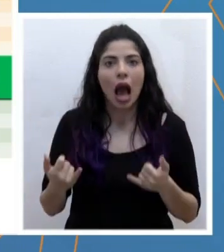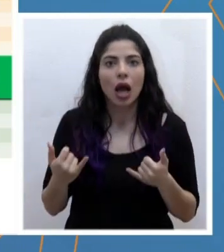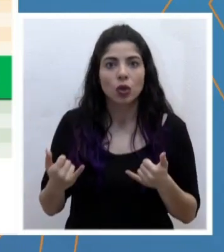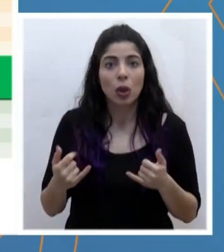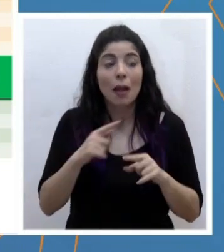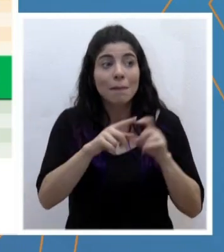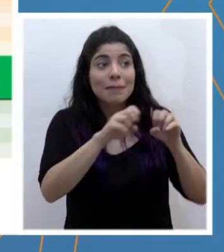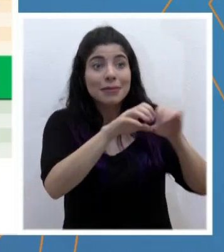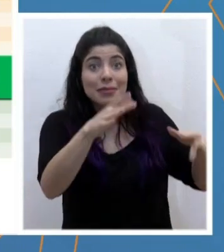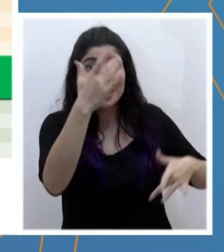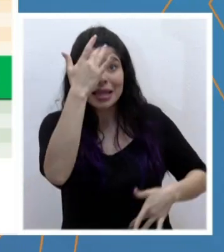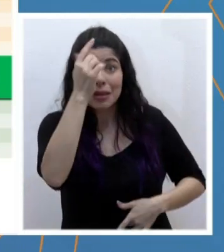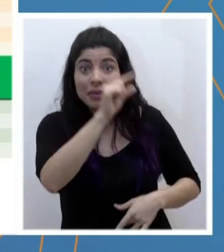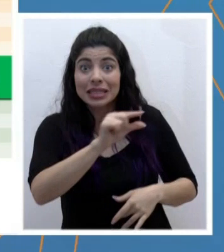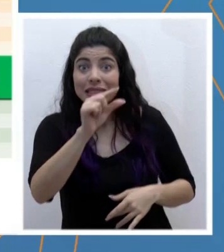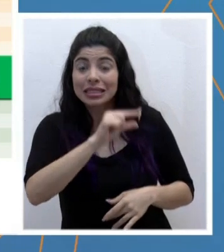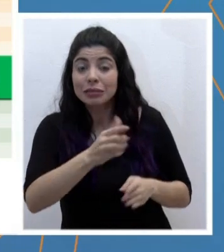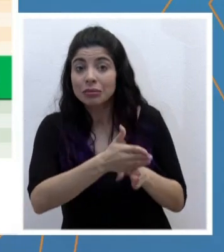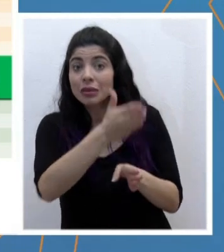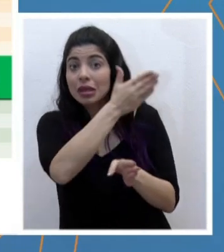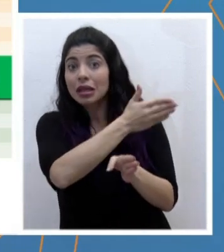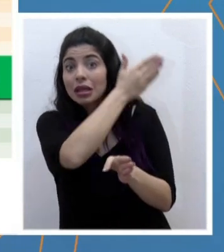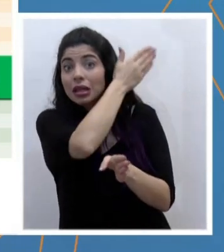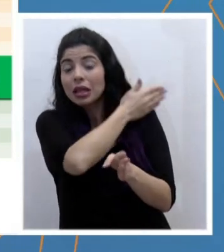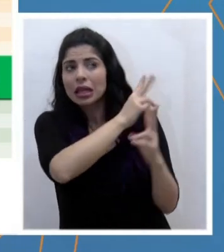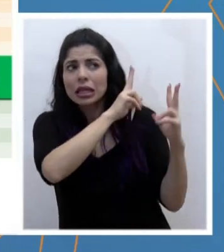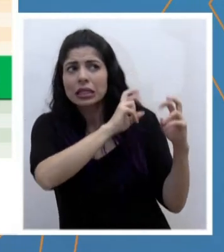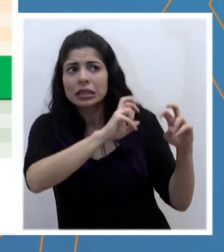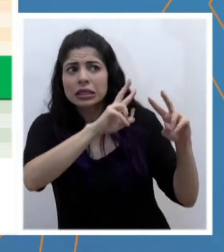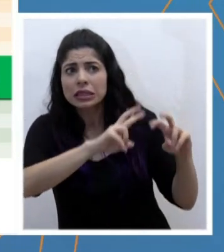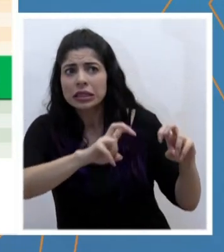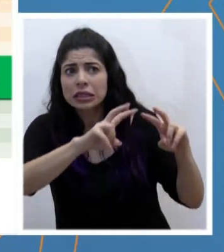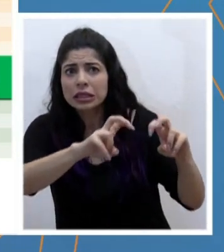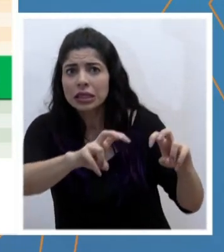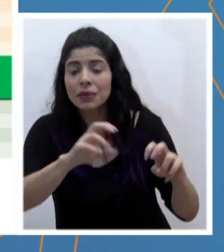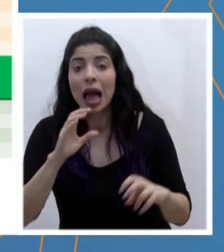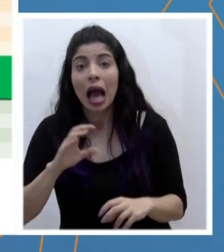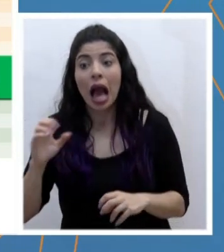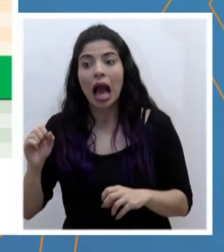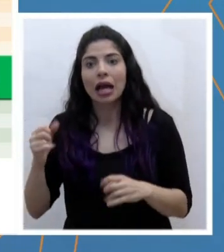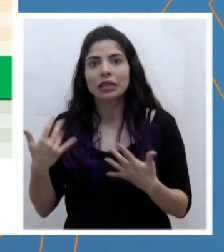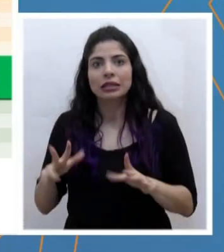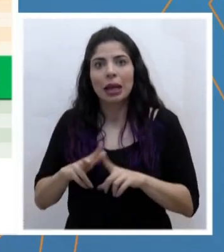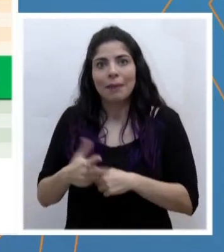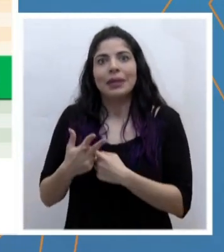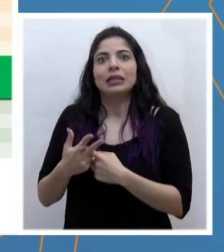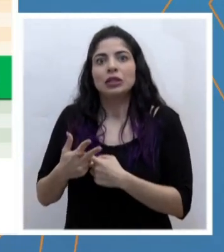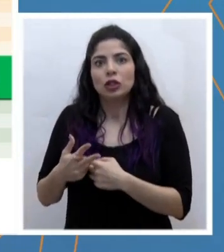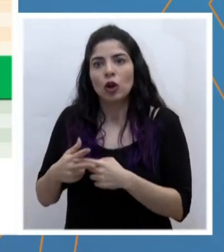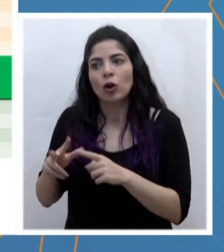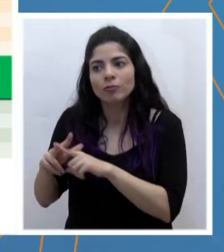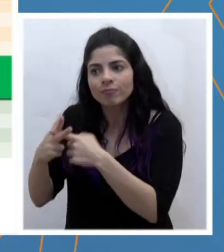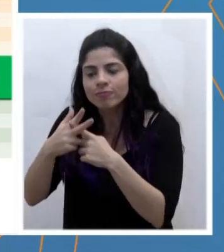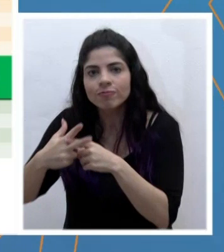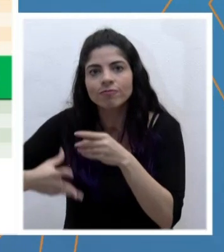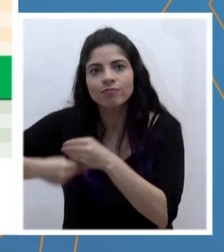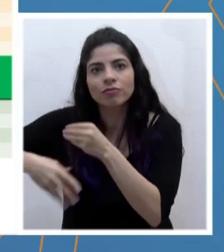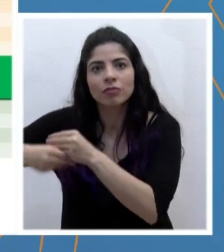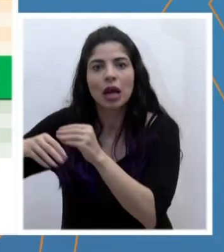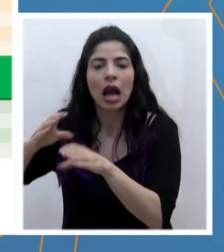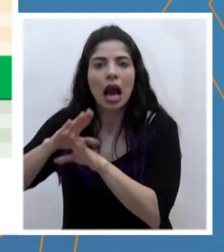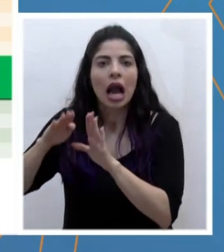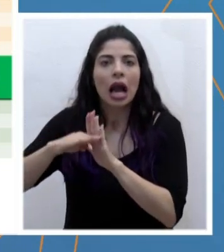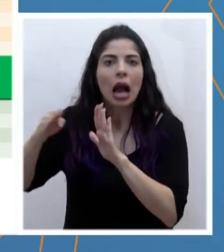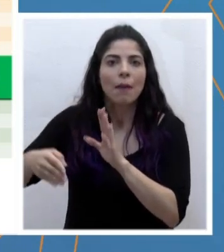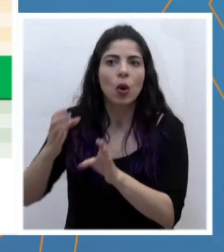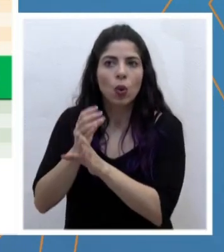de la pandemia en las últimas semanas, en razón de estos análisis, la caja inició el fortalecimiento de camas UCI. Como resultado,